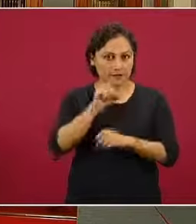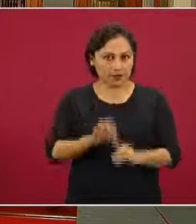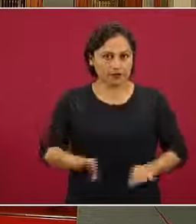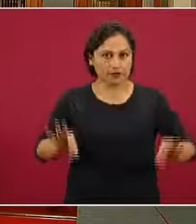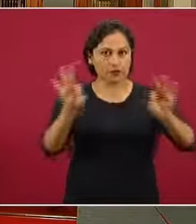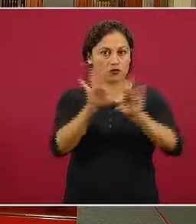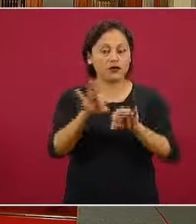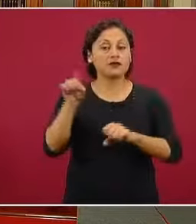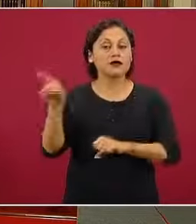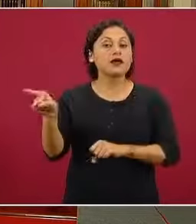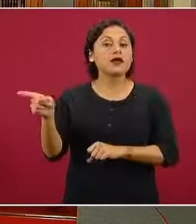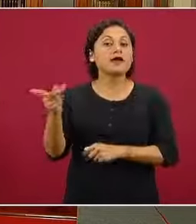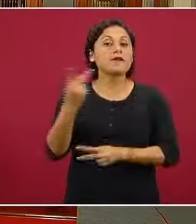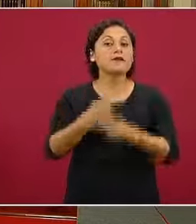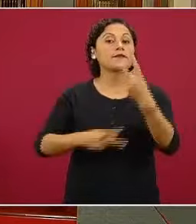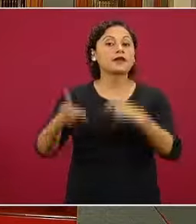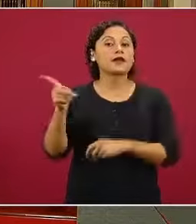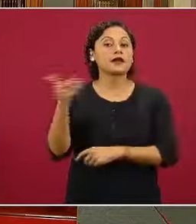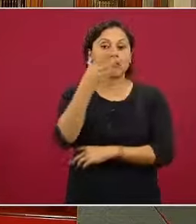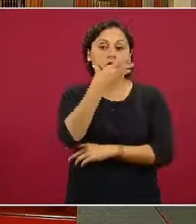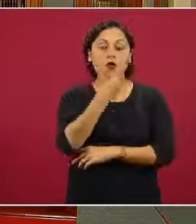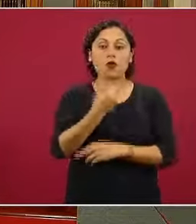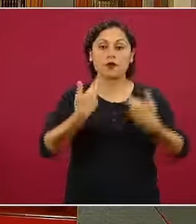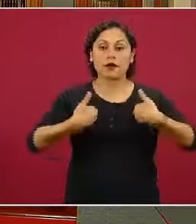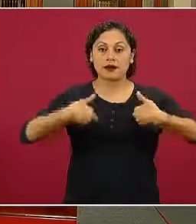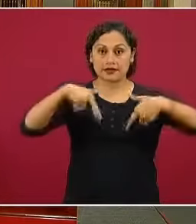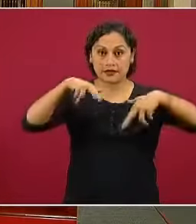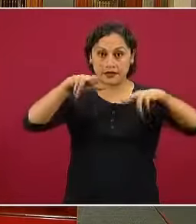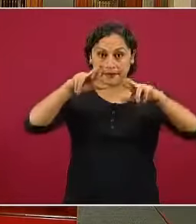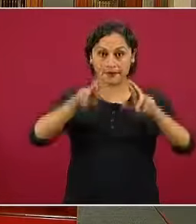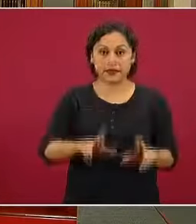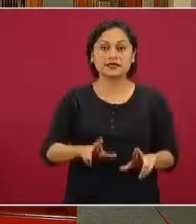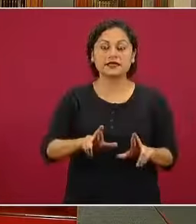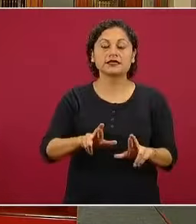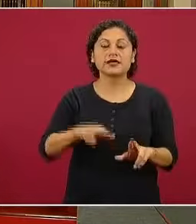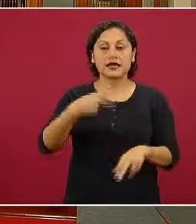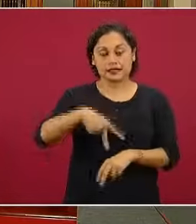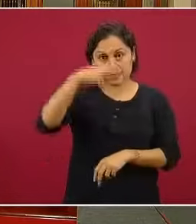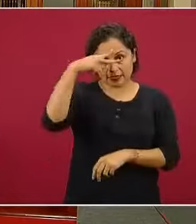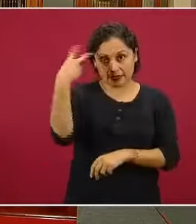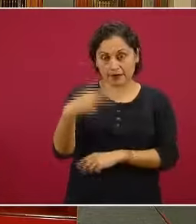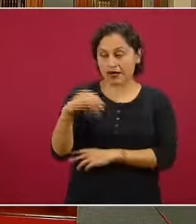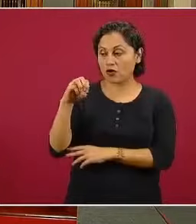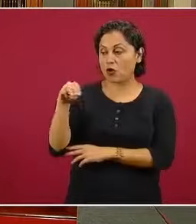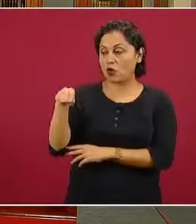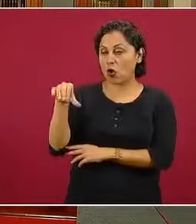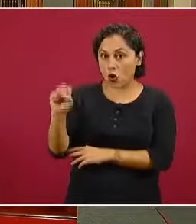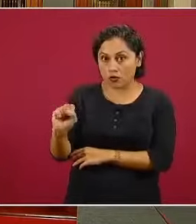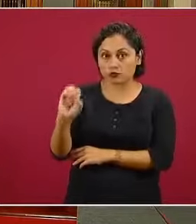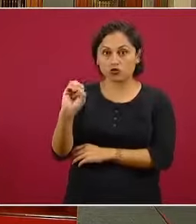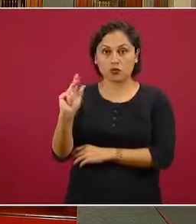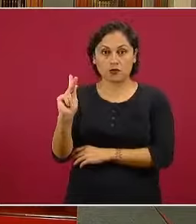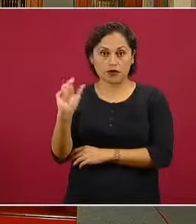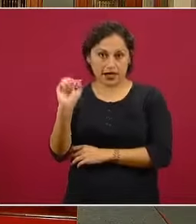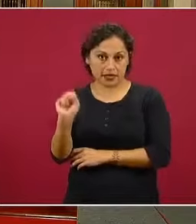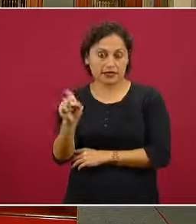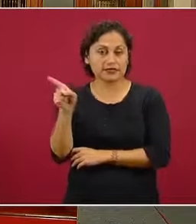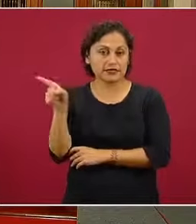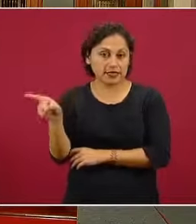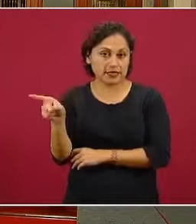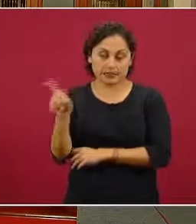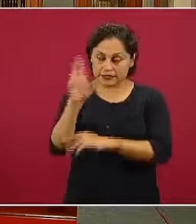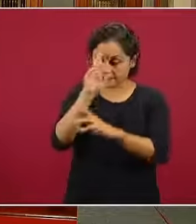acompañe el representante en México de la Organización Mundial de la Salud y de la Organización Panamericana de la Salud, nuestro